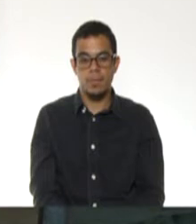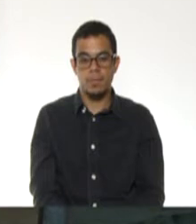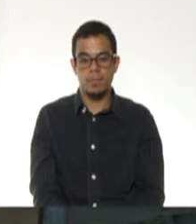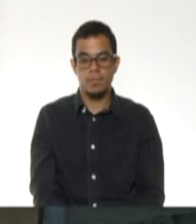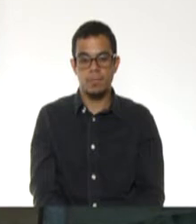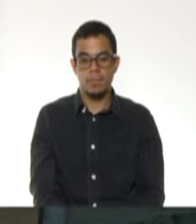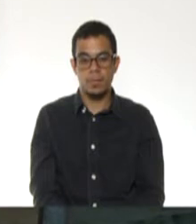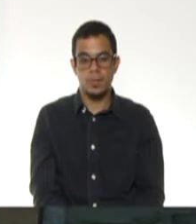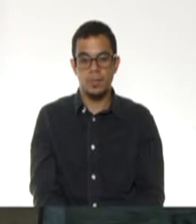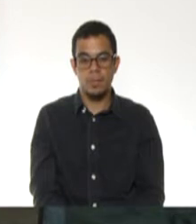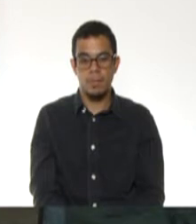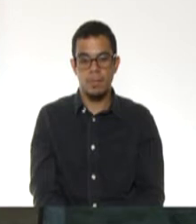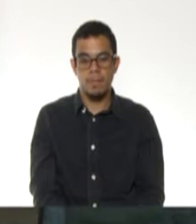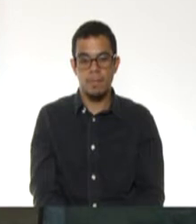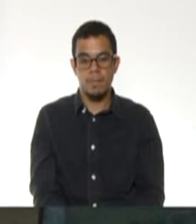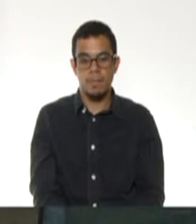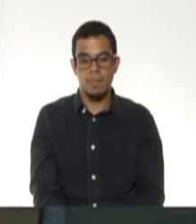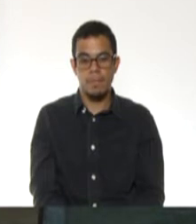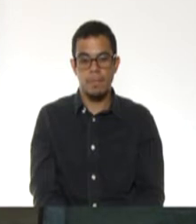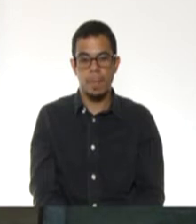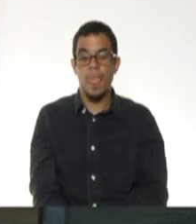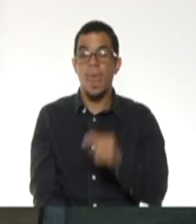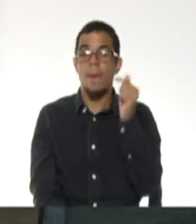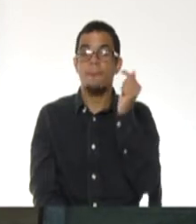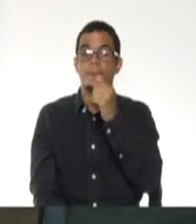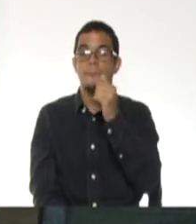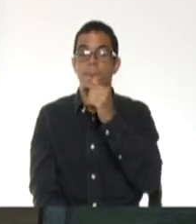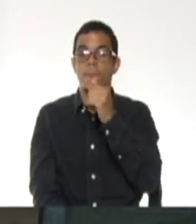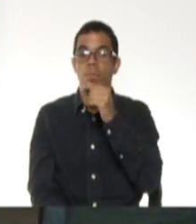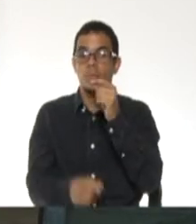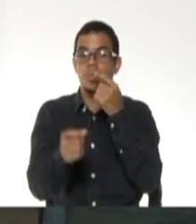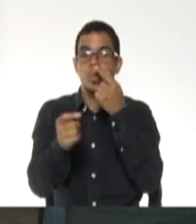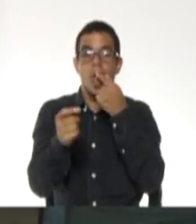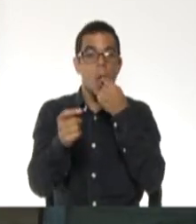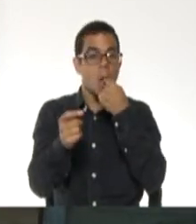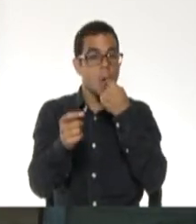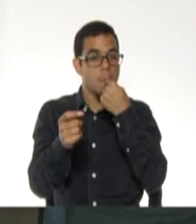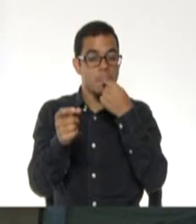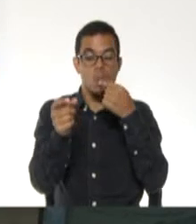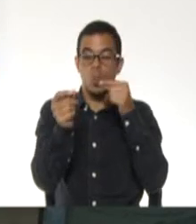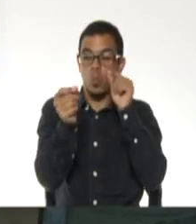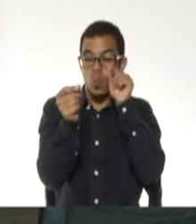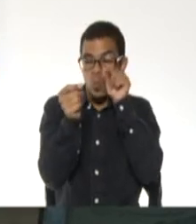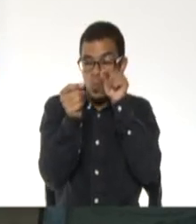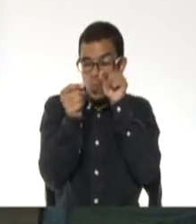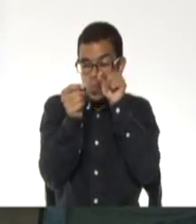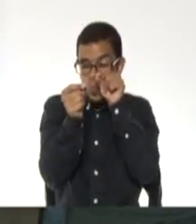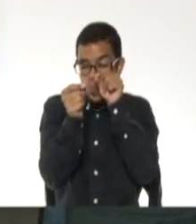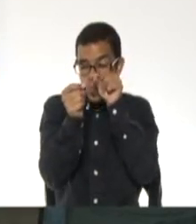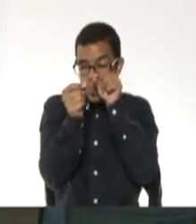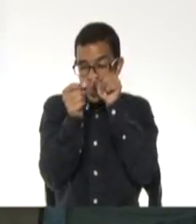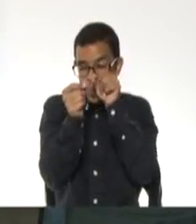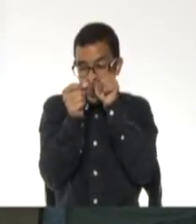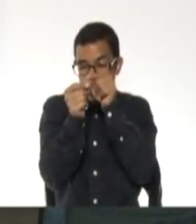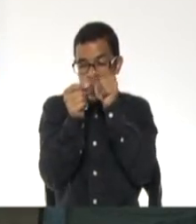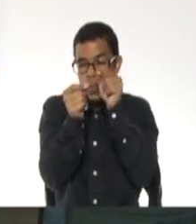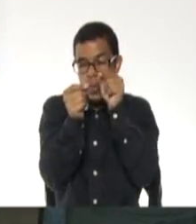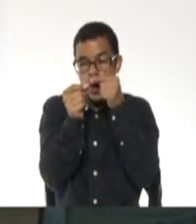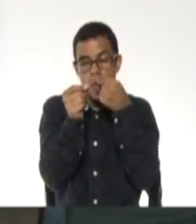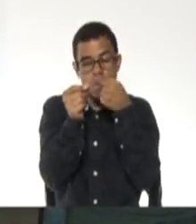Esto es un alfiler para costura con cabeza, donde yo